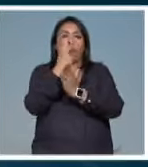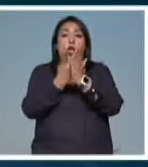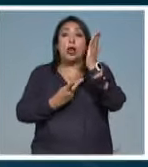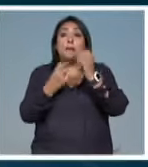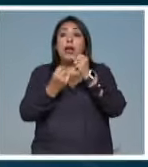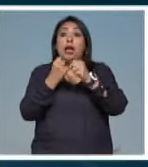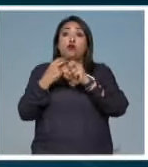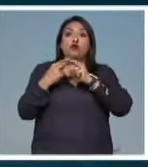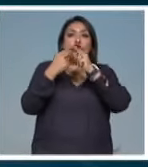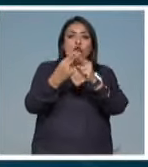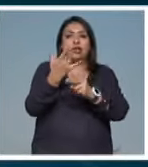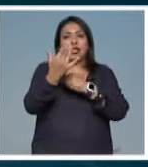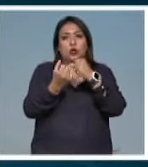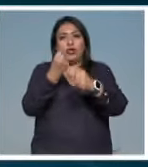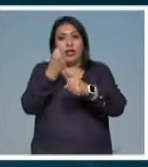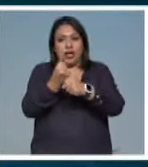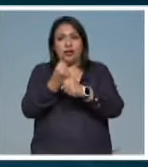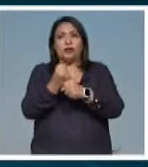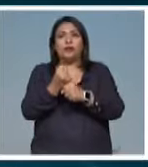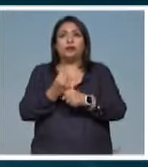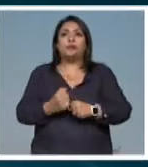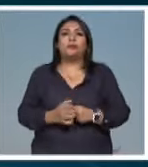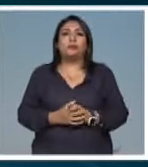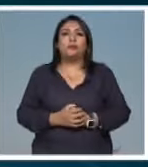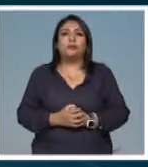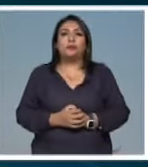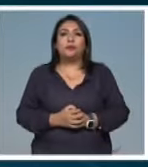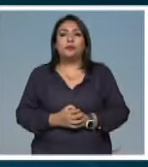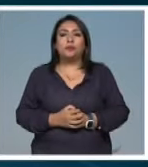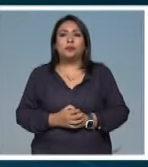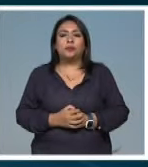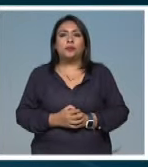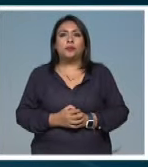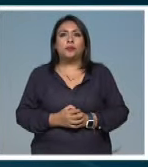el que conmemora 50 años de existencia.